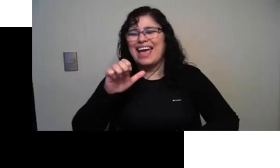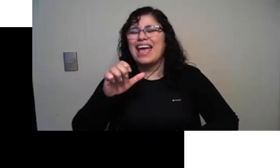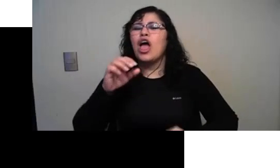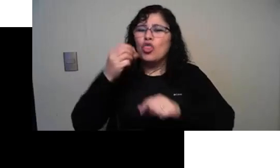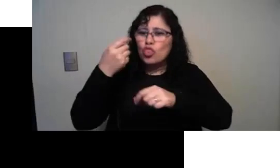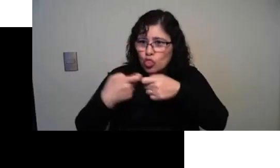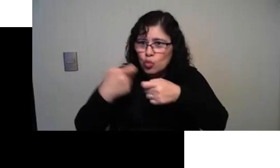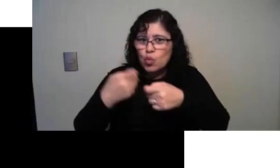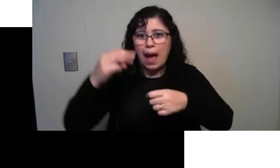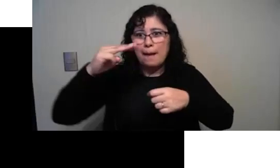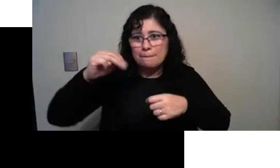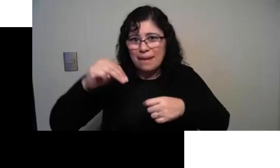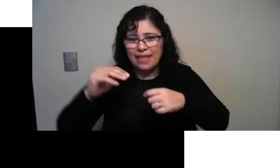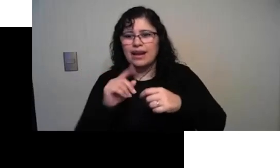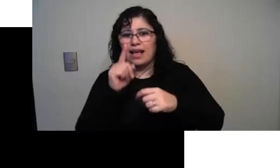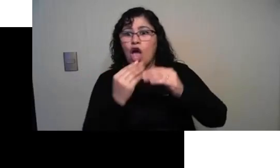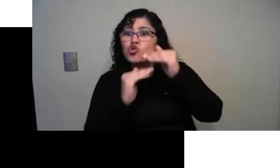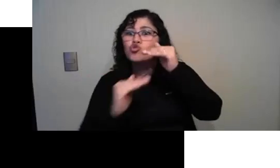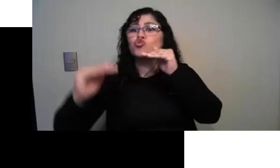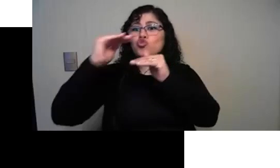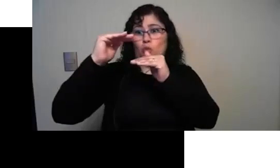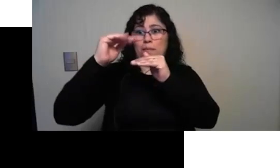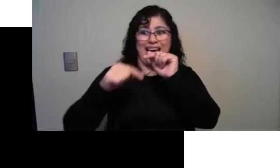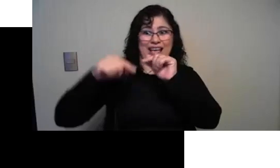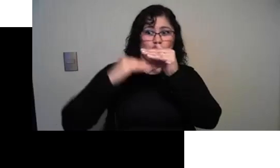estructuras supratentoriales, estructuras